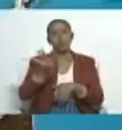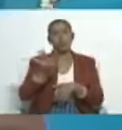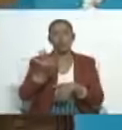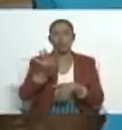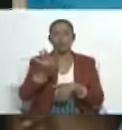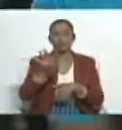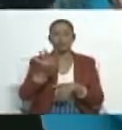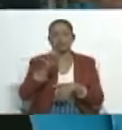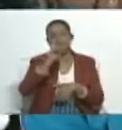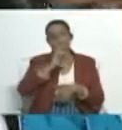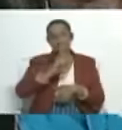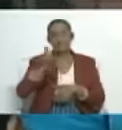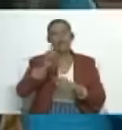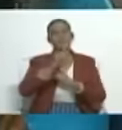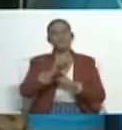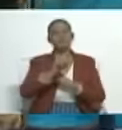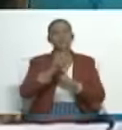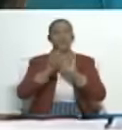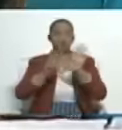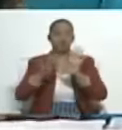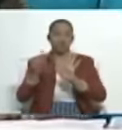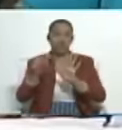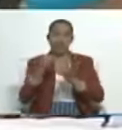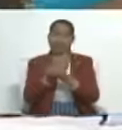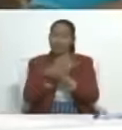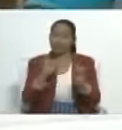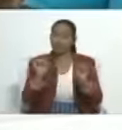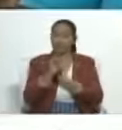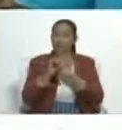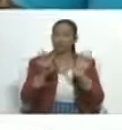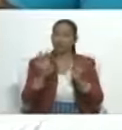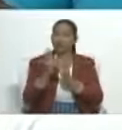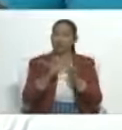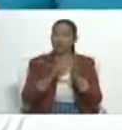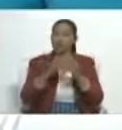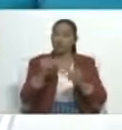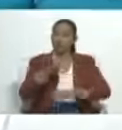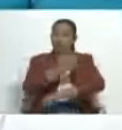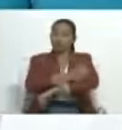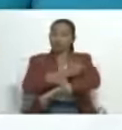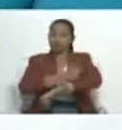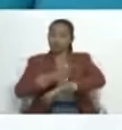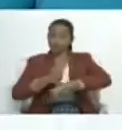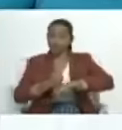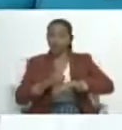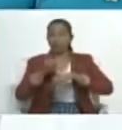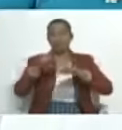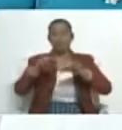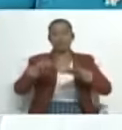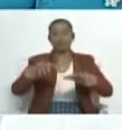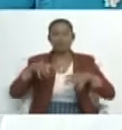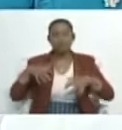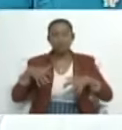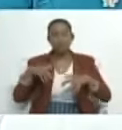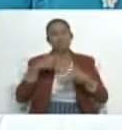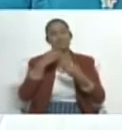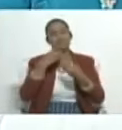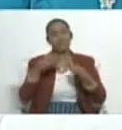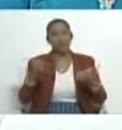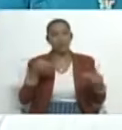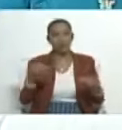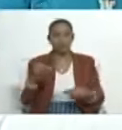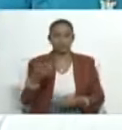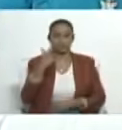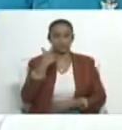lo que ha sido el desarrollo de esta actividad solemne, en la que también acompaña el cuerpo diplomático acreditado en nuestro país. Vamos a